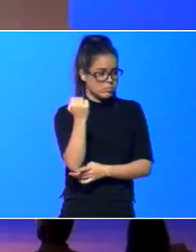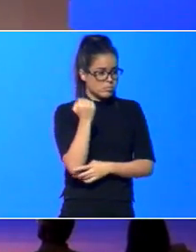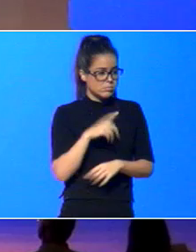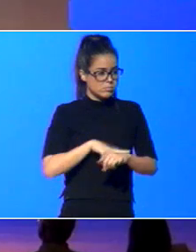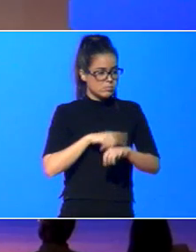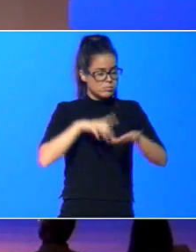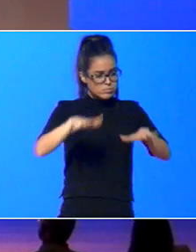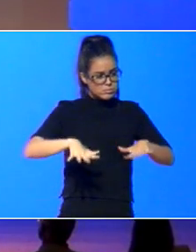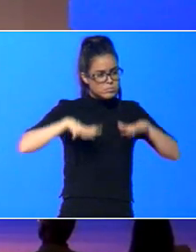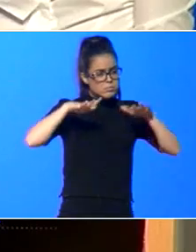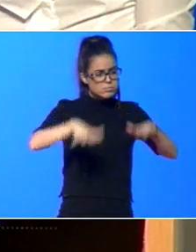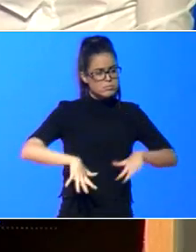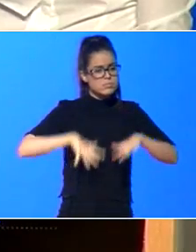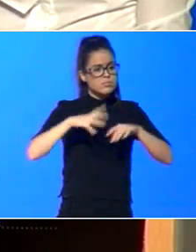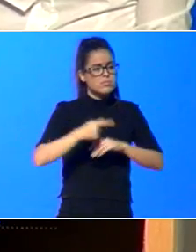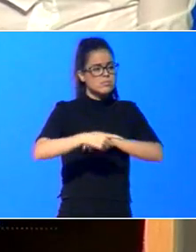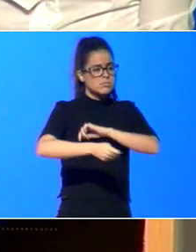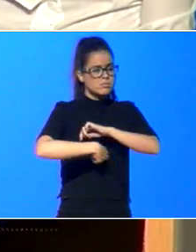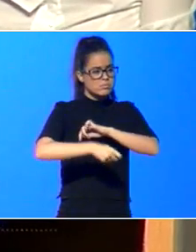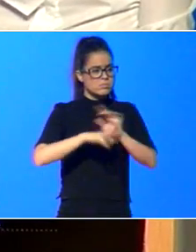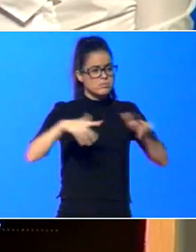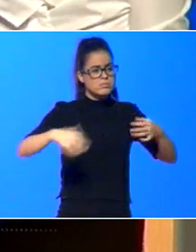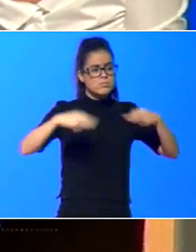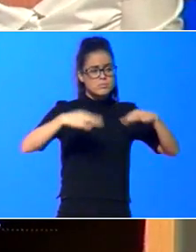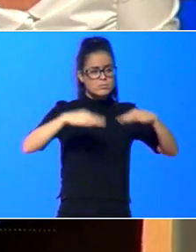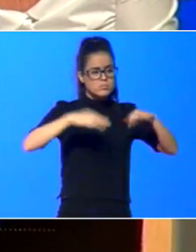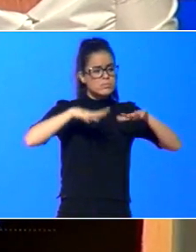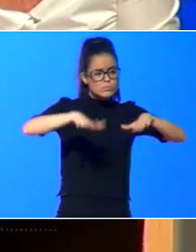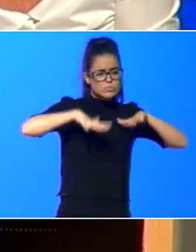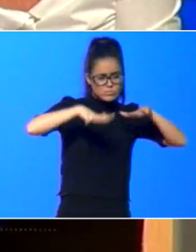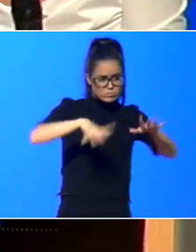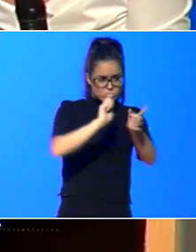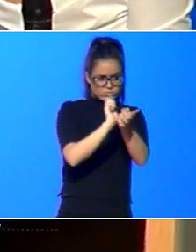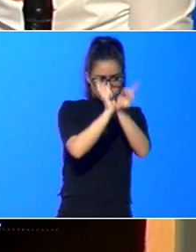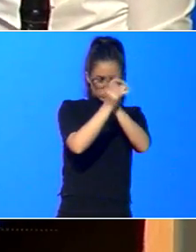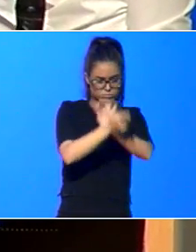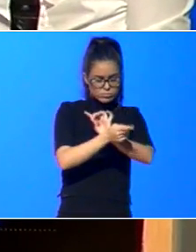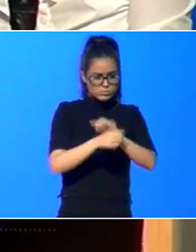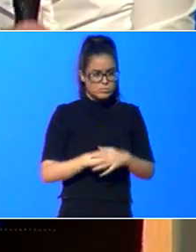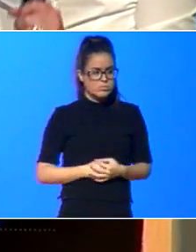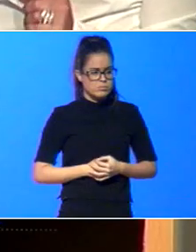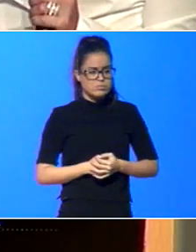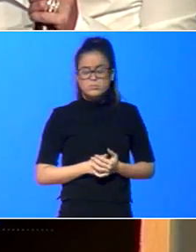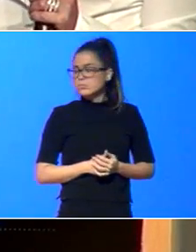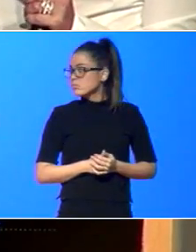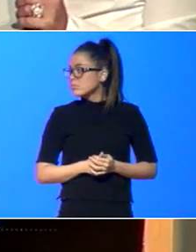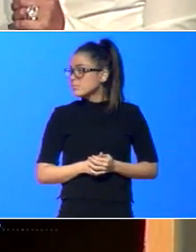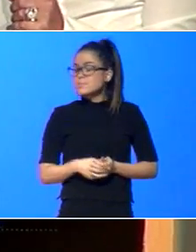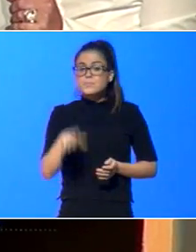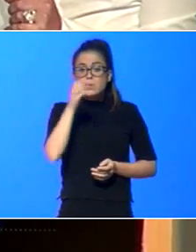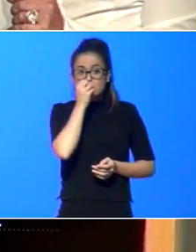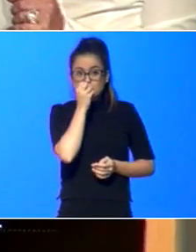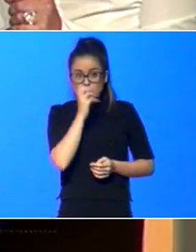aula ordinaria. Bueno, y son cosas que voy así lanzando y que luego ya pues me iréis diciendo. Bueno, Xavier,